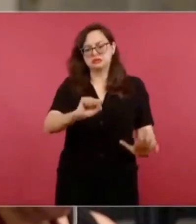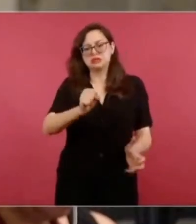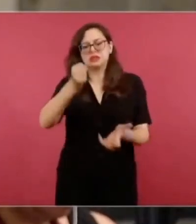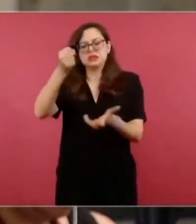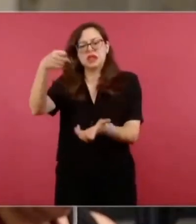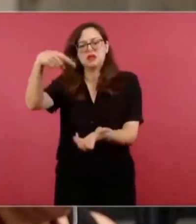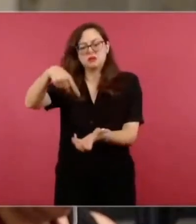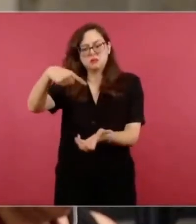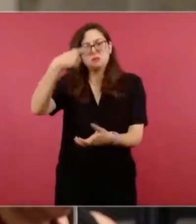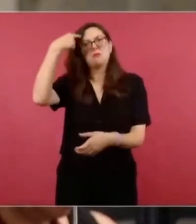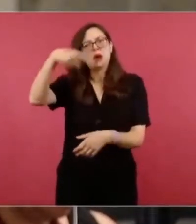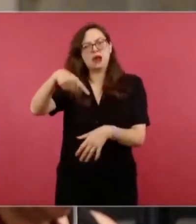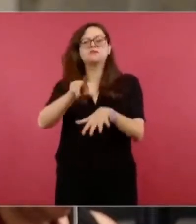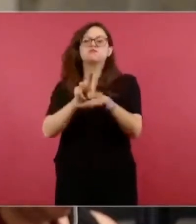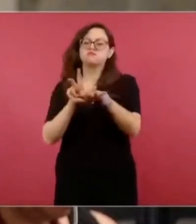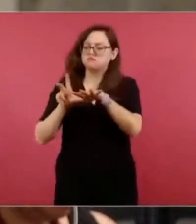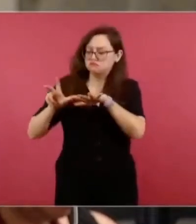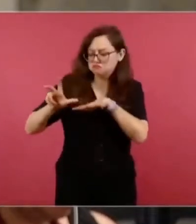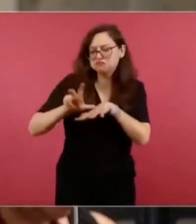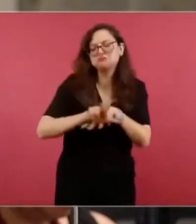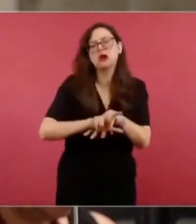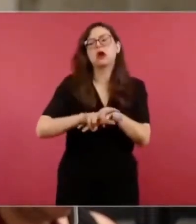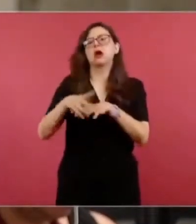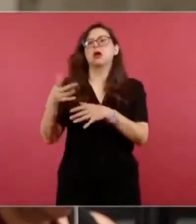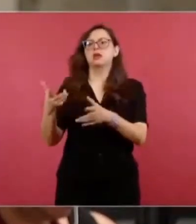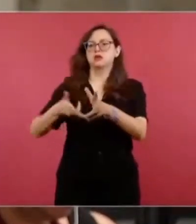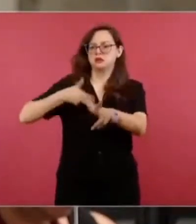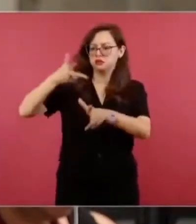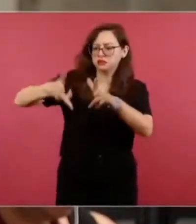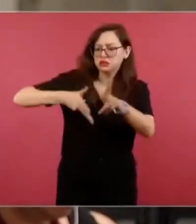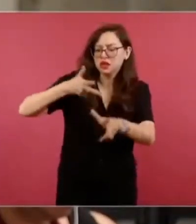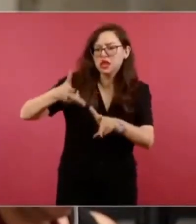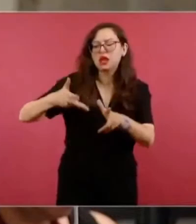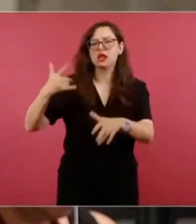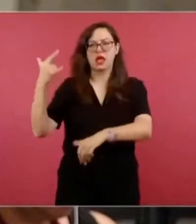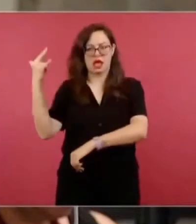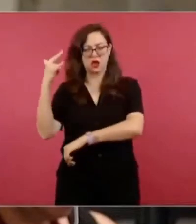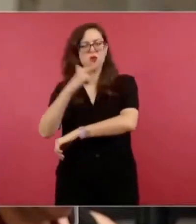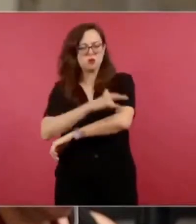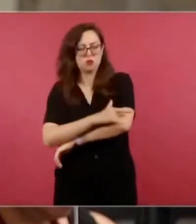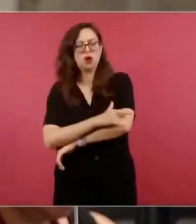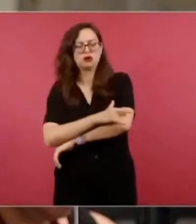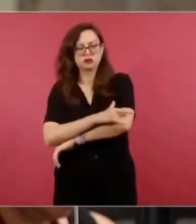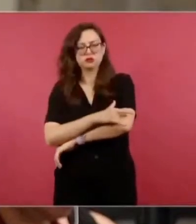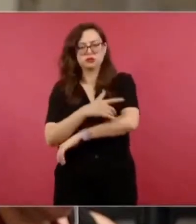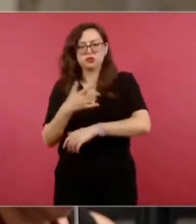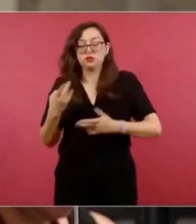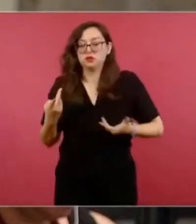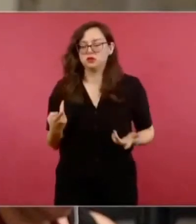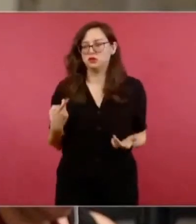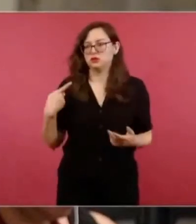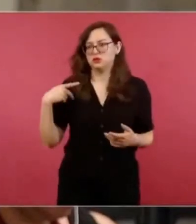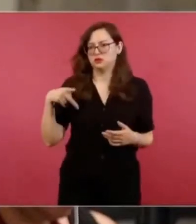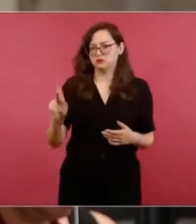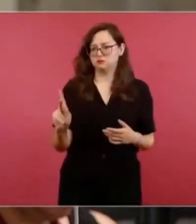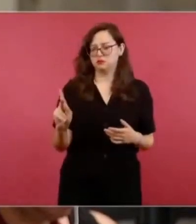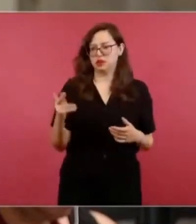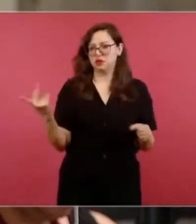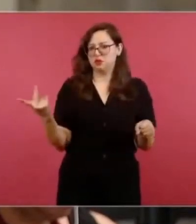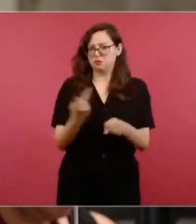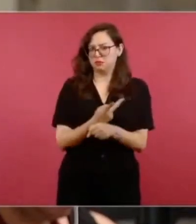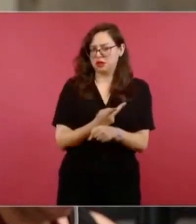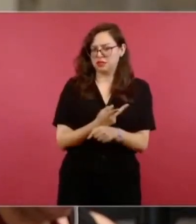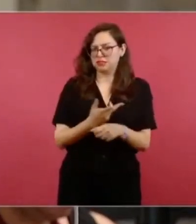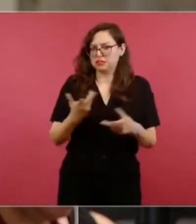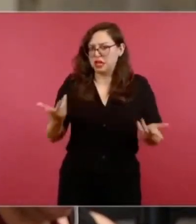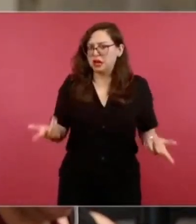Tren Interoceánico, Aeropuerto Felipe Ángeles o el Aeropuerto de Tulum. Presidente, estos números se contrastan con los resultados que también su propio